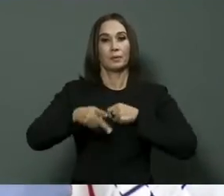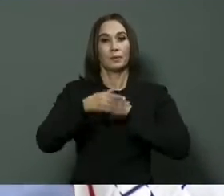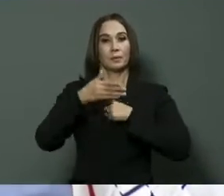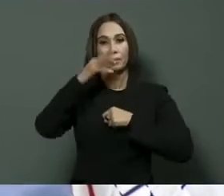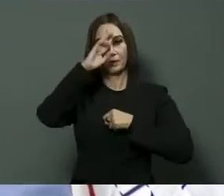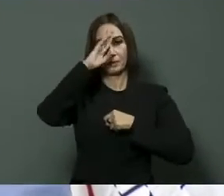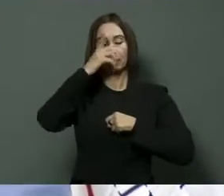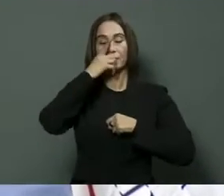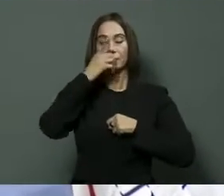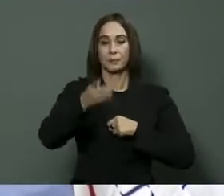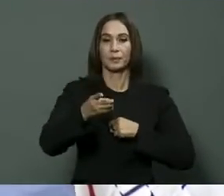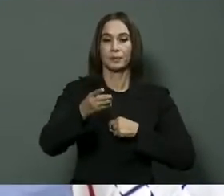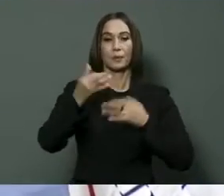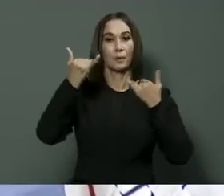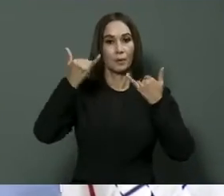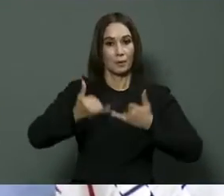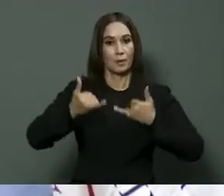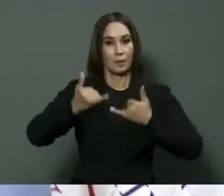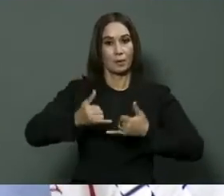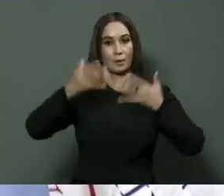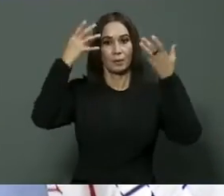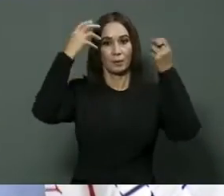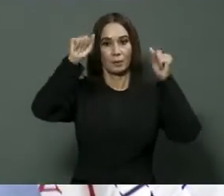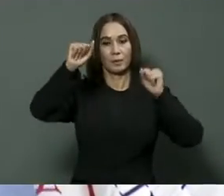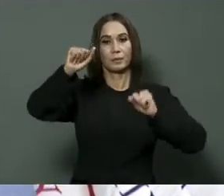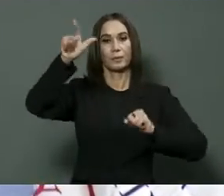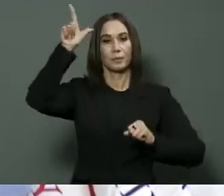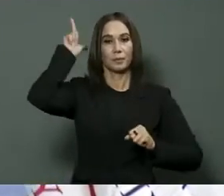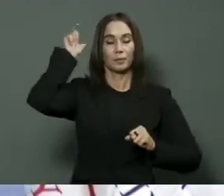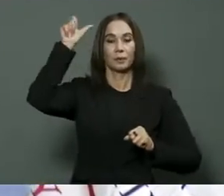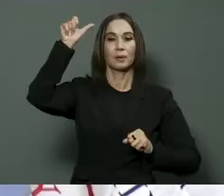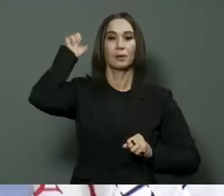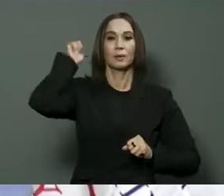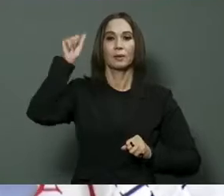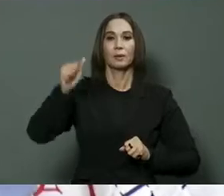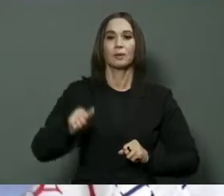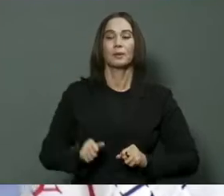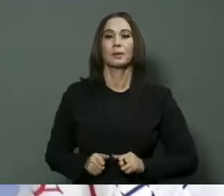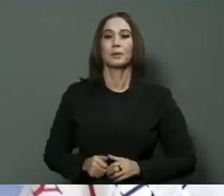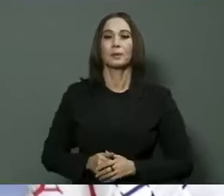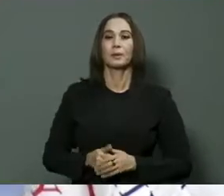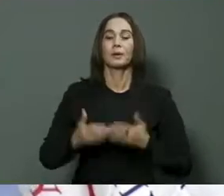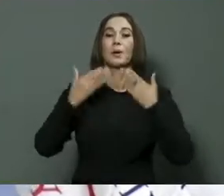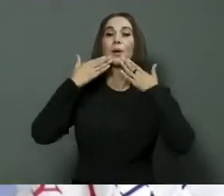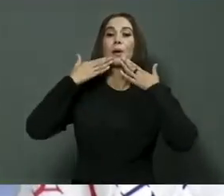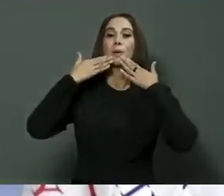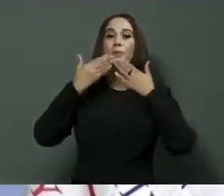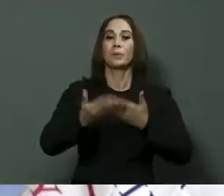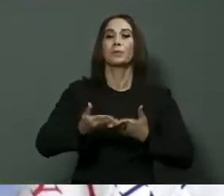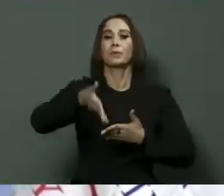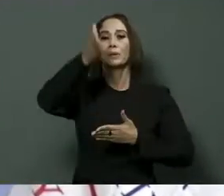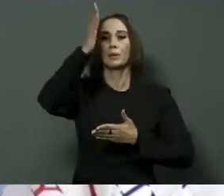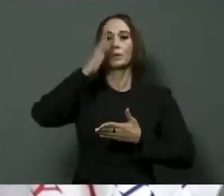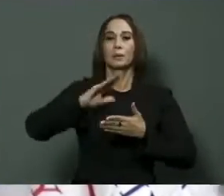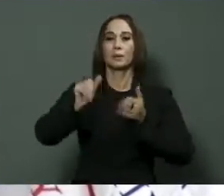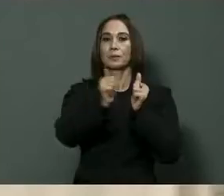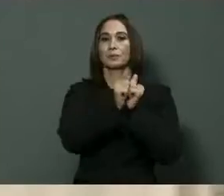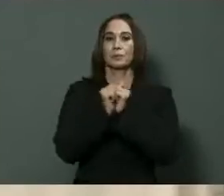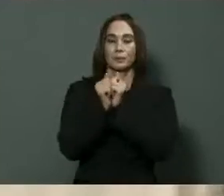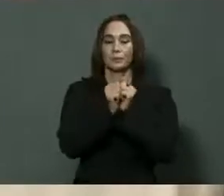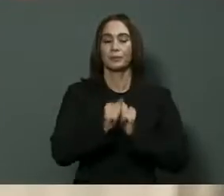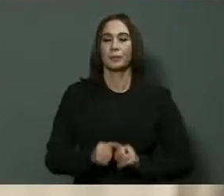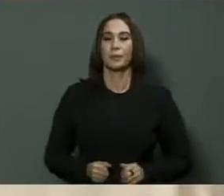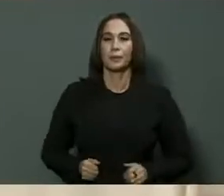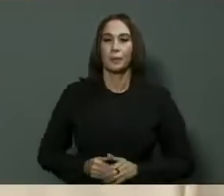pueblo dominicano como lo está haciendo el presidente Luis Rodolfo Abinader Corona. Muchísimas gracias y que Dios nos lo acompañe.